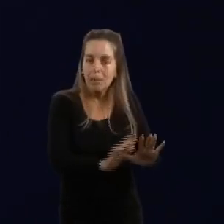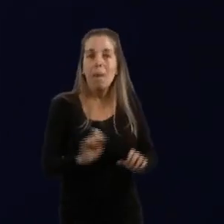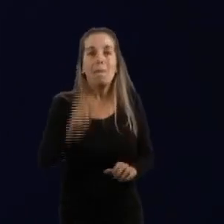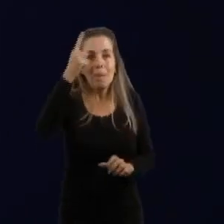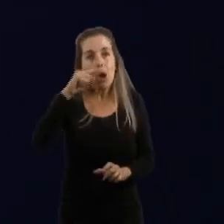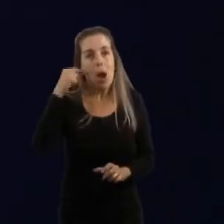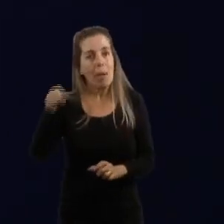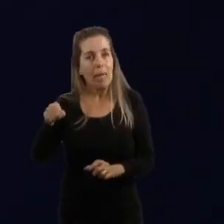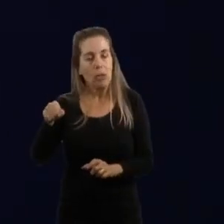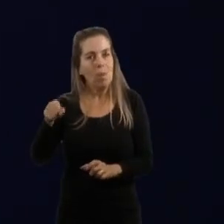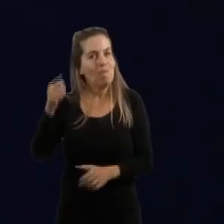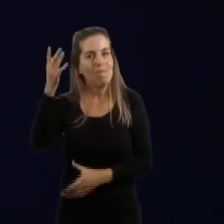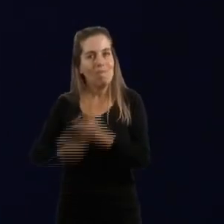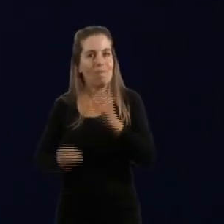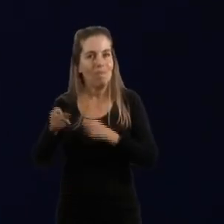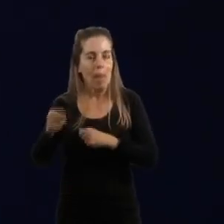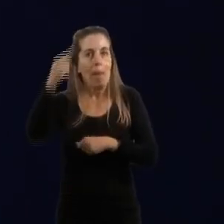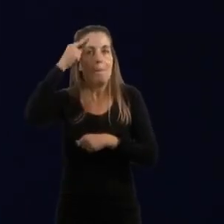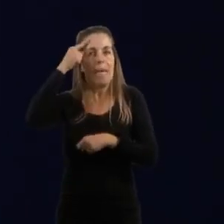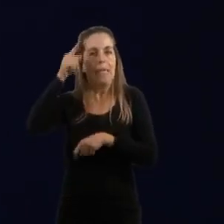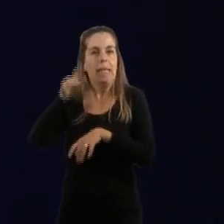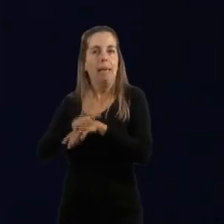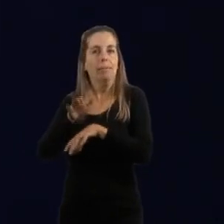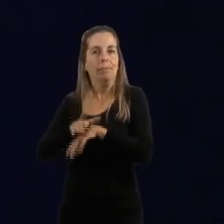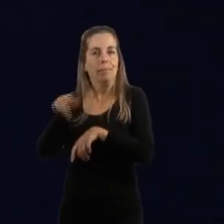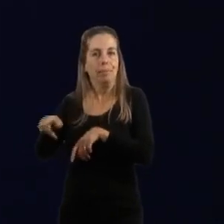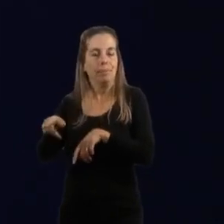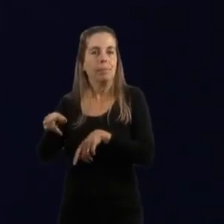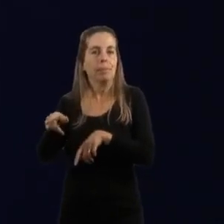creer que por él la participación del Estado